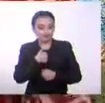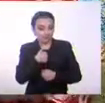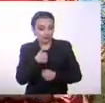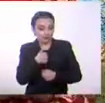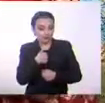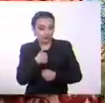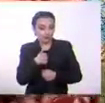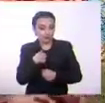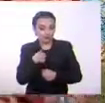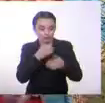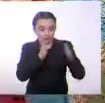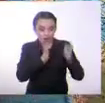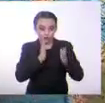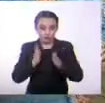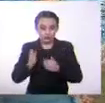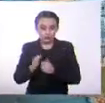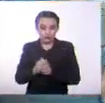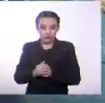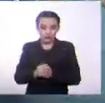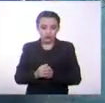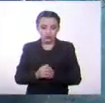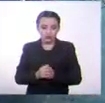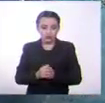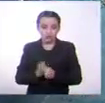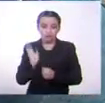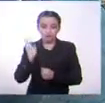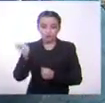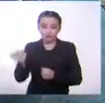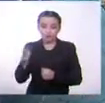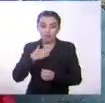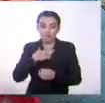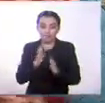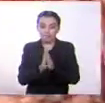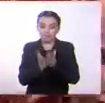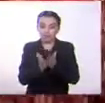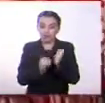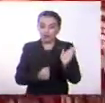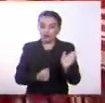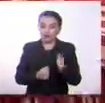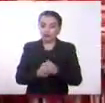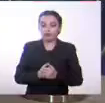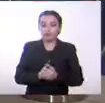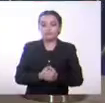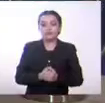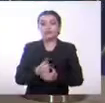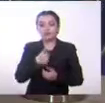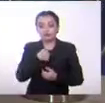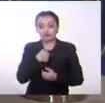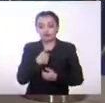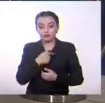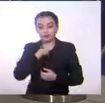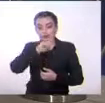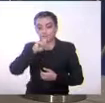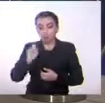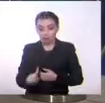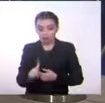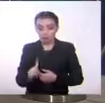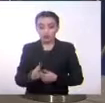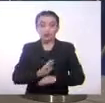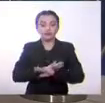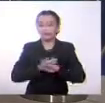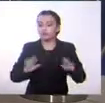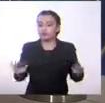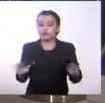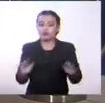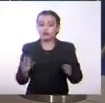para ser ordenados, ¿verdad? Déjame colocar acá mi libro y para ser ordenado, fíjate de que yo ya tengo listas las preguntas que ellos me han hecho llegar.